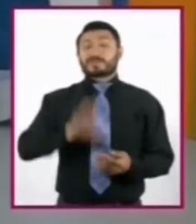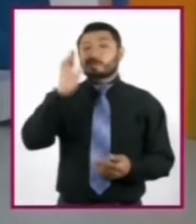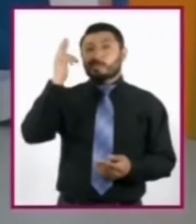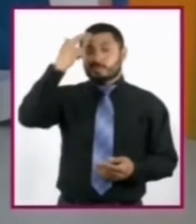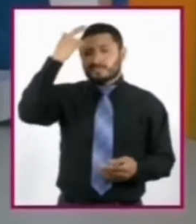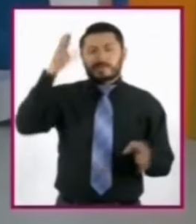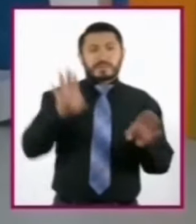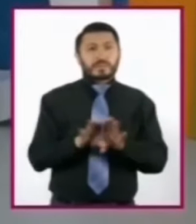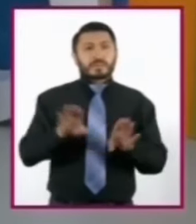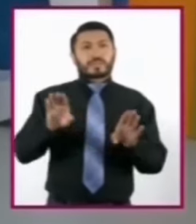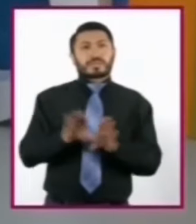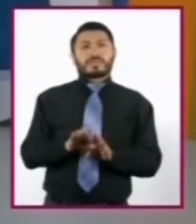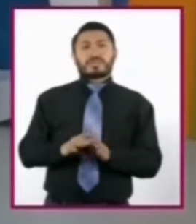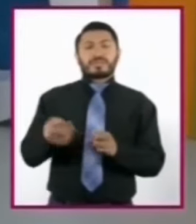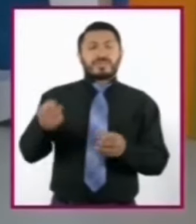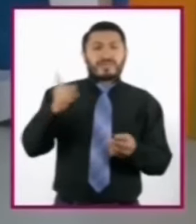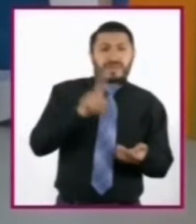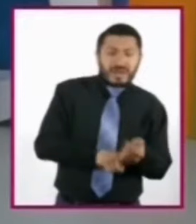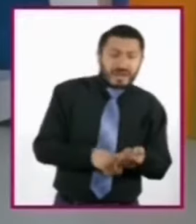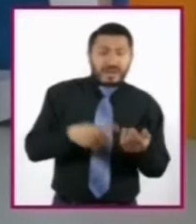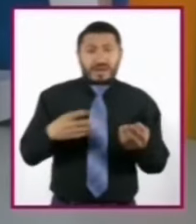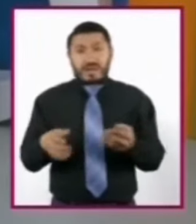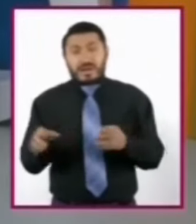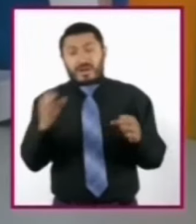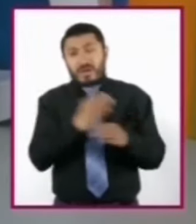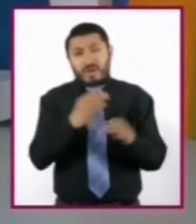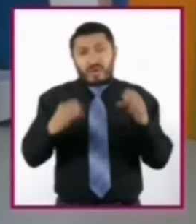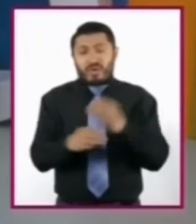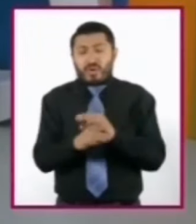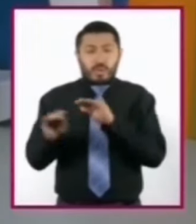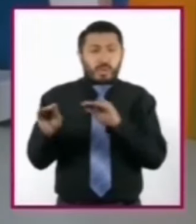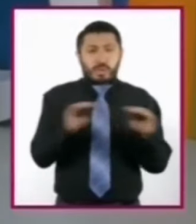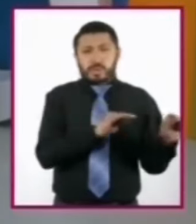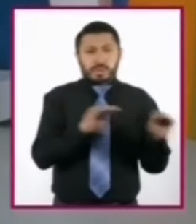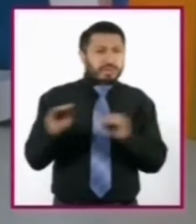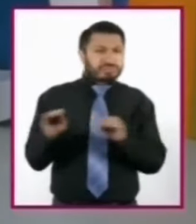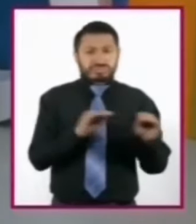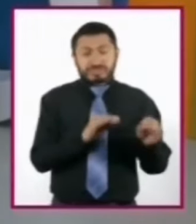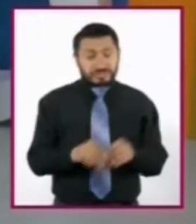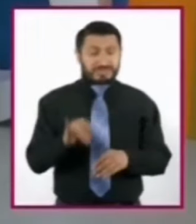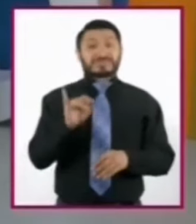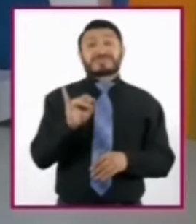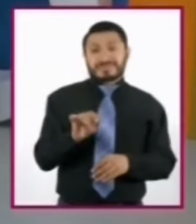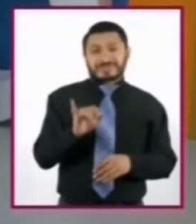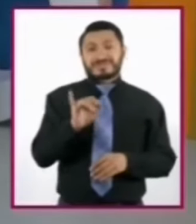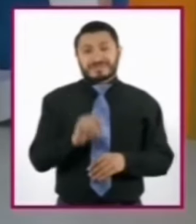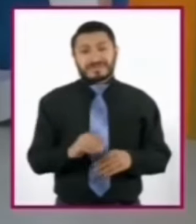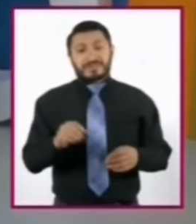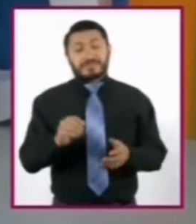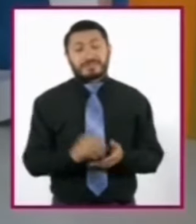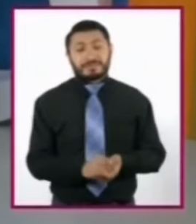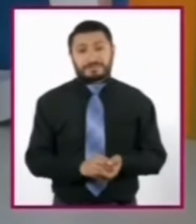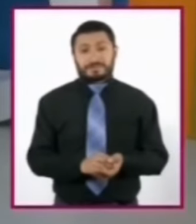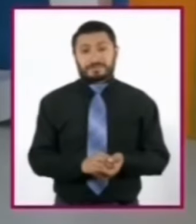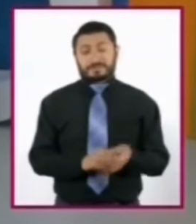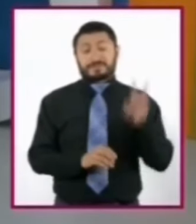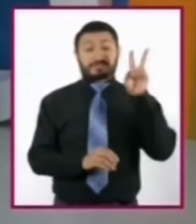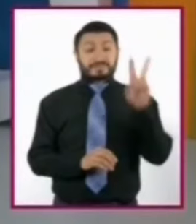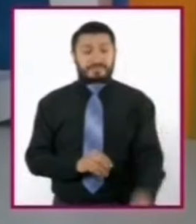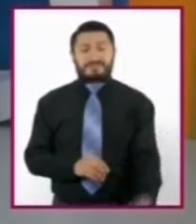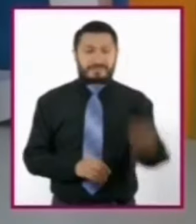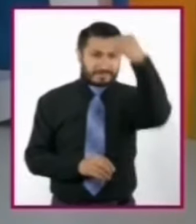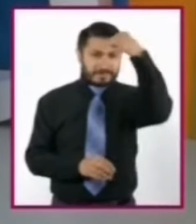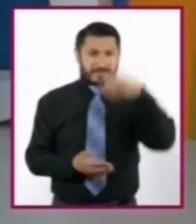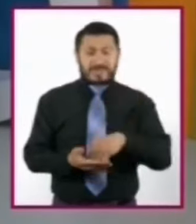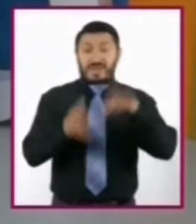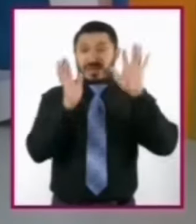Recuerdo que tiene que ver con los cuerpos o objetos que se mueven. Sí, es correcto. Creo que ya